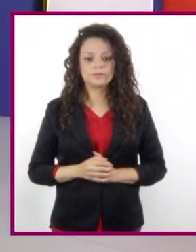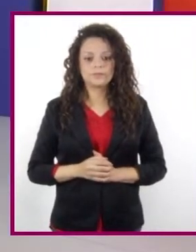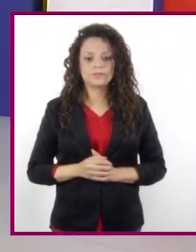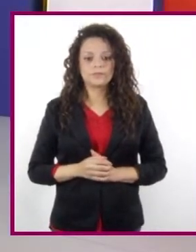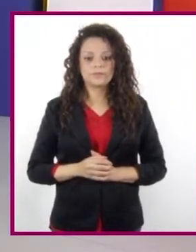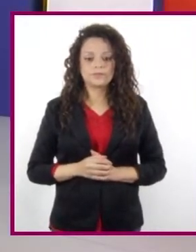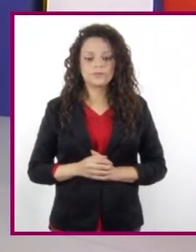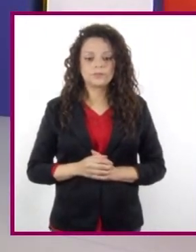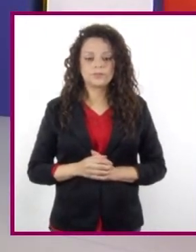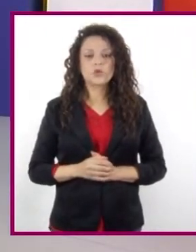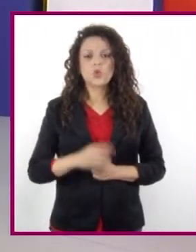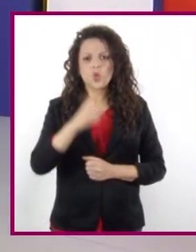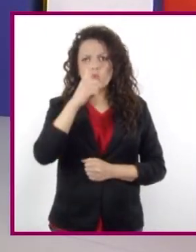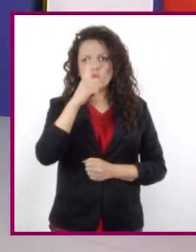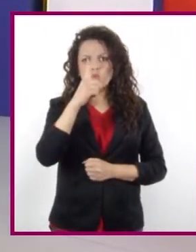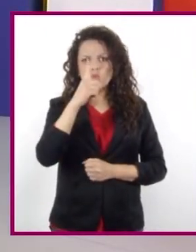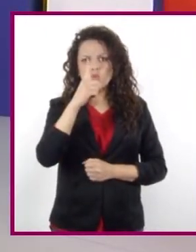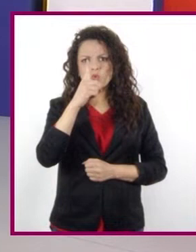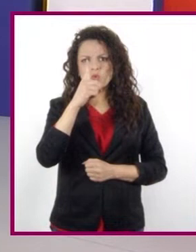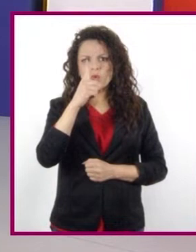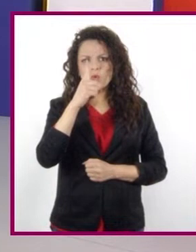Enrique. Claro que lo observo.